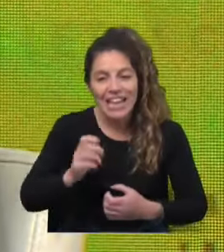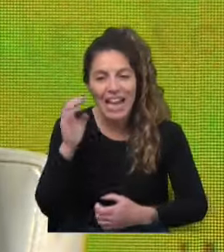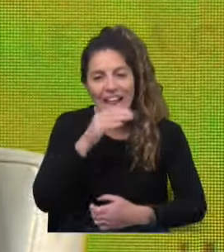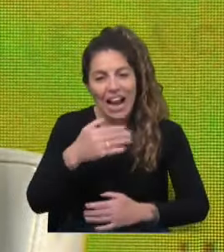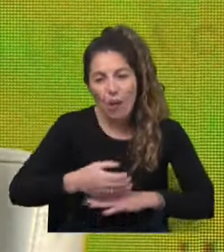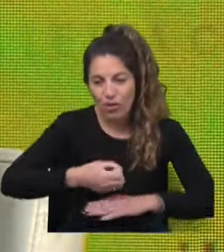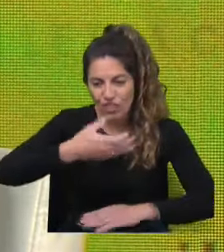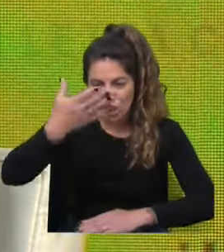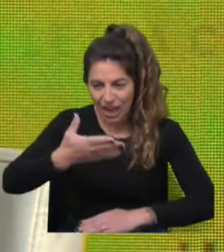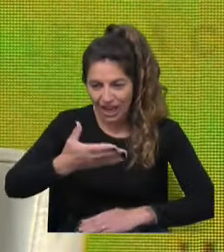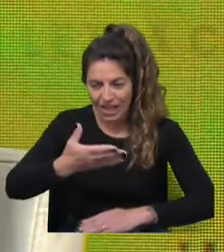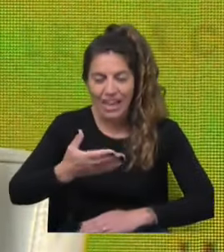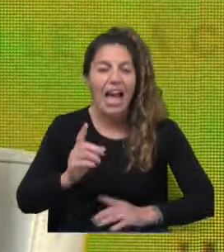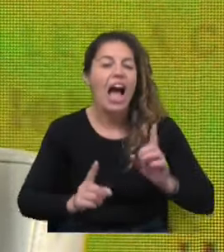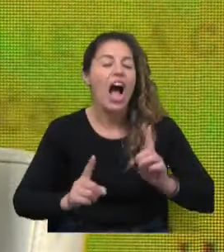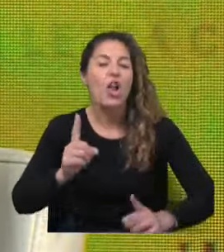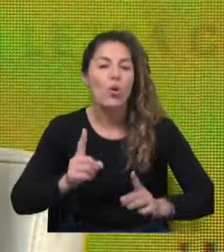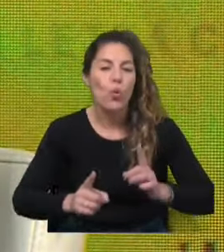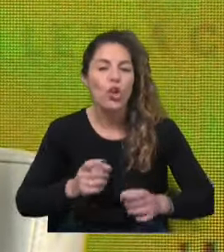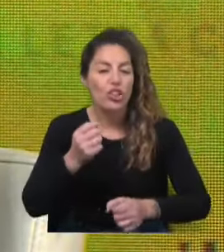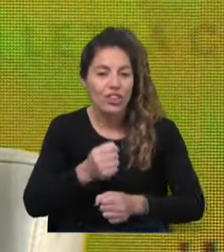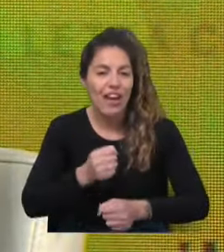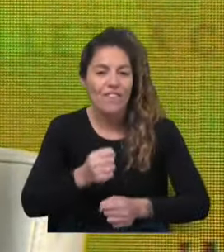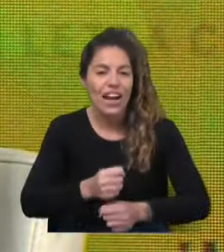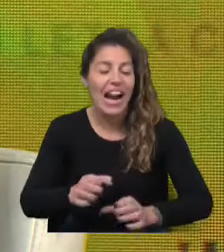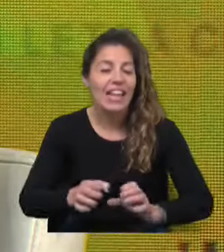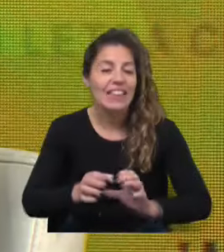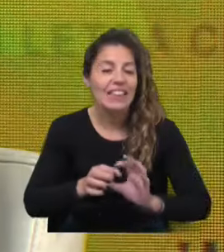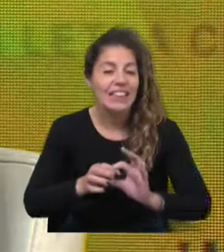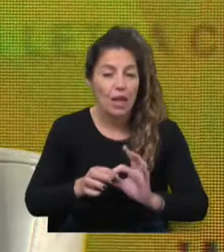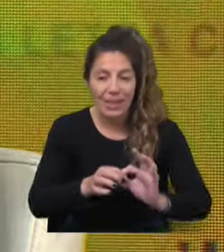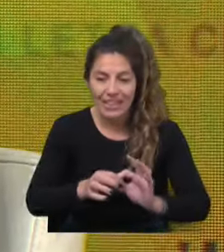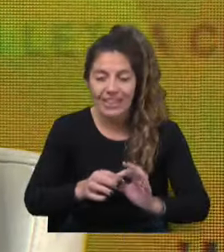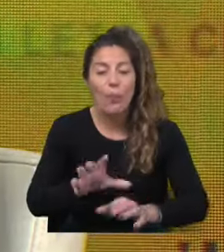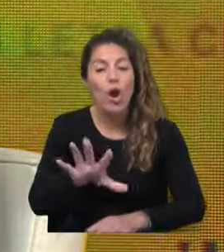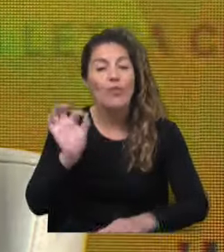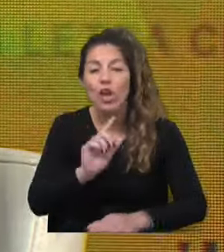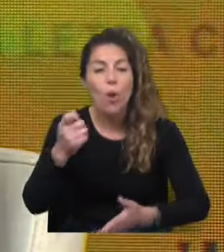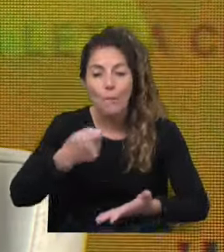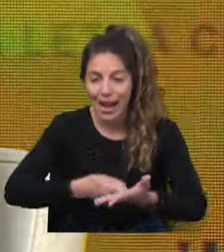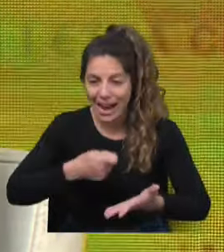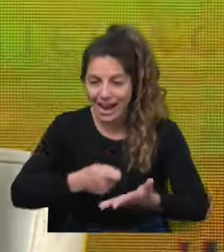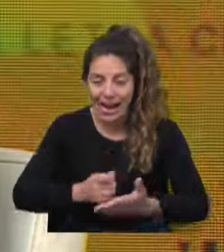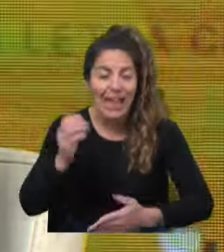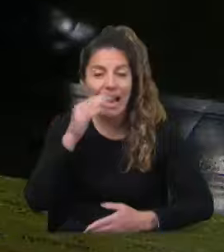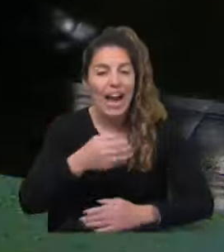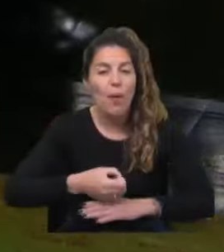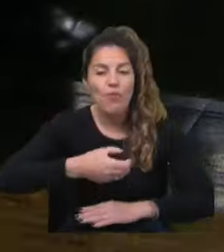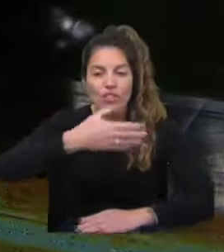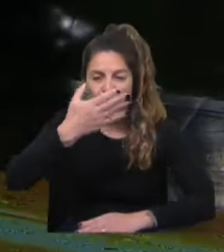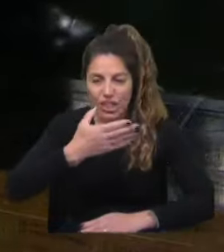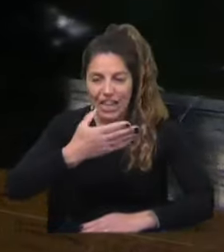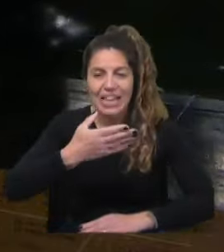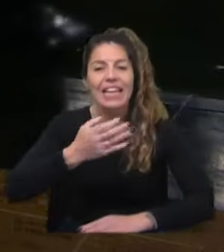Profesional. Algunos trabajan en forma dependiente y pueden optar por no pagar la Caja Profesional